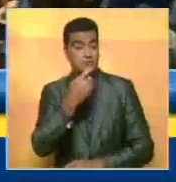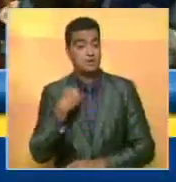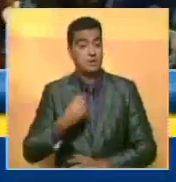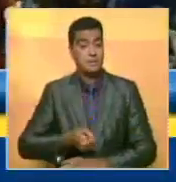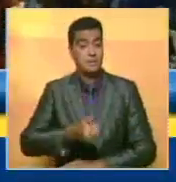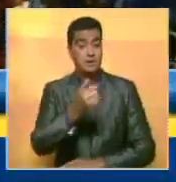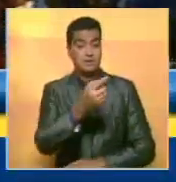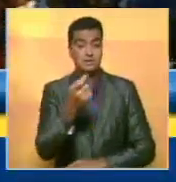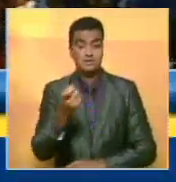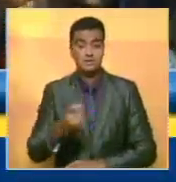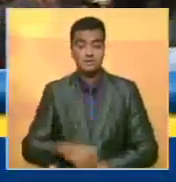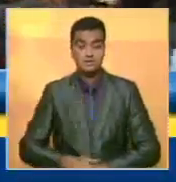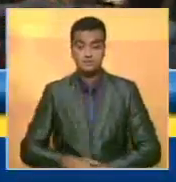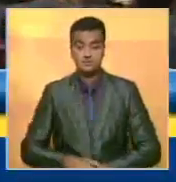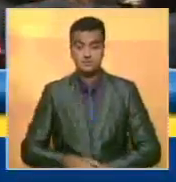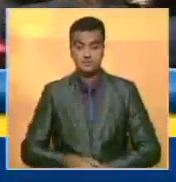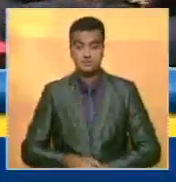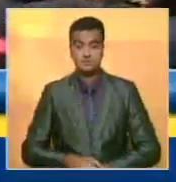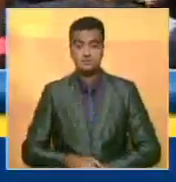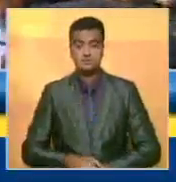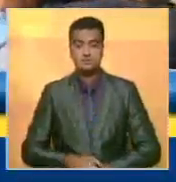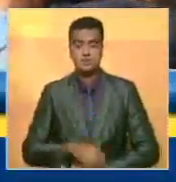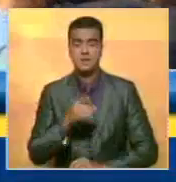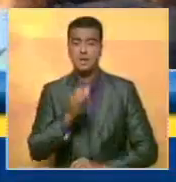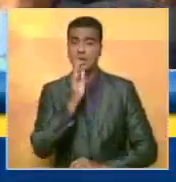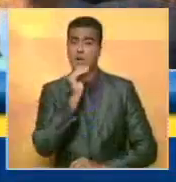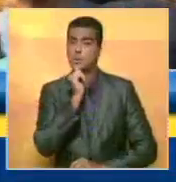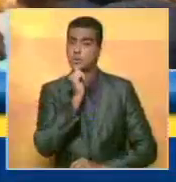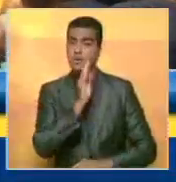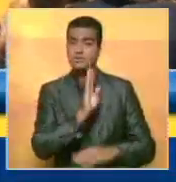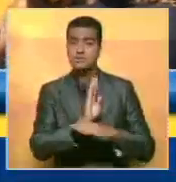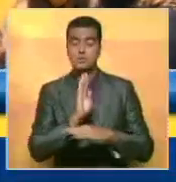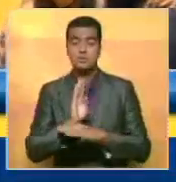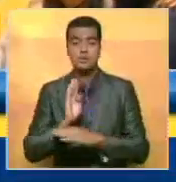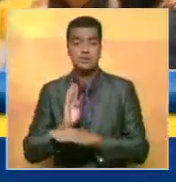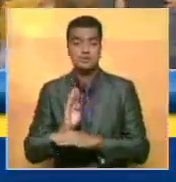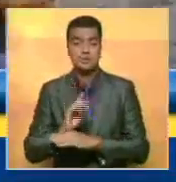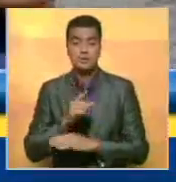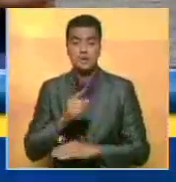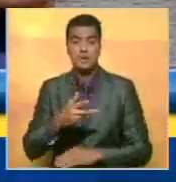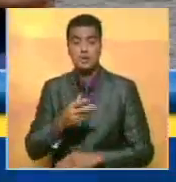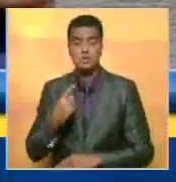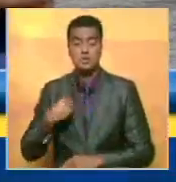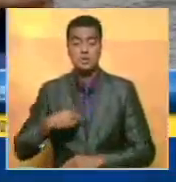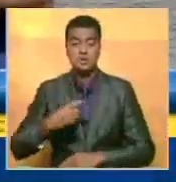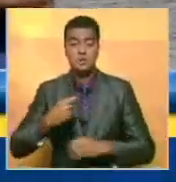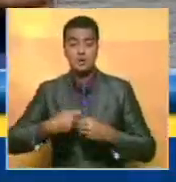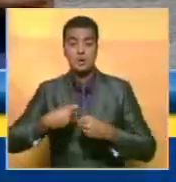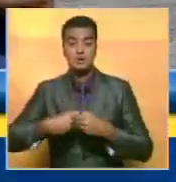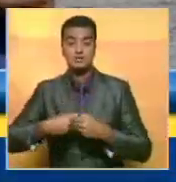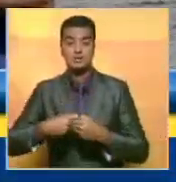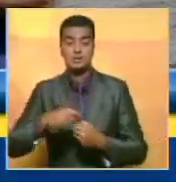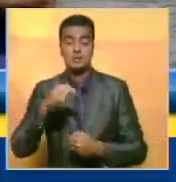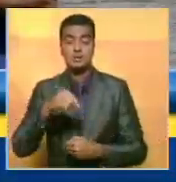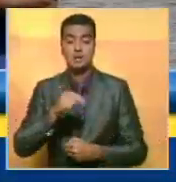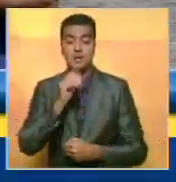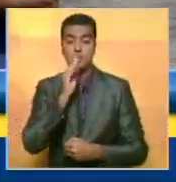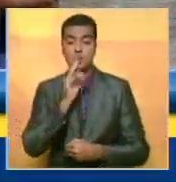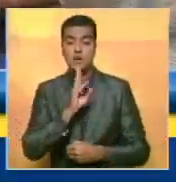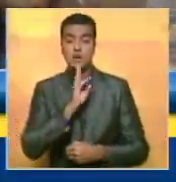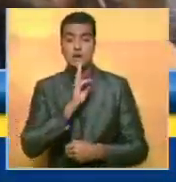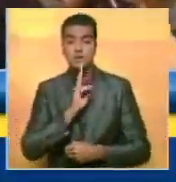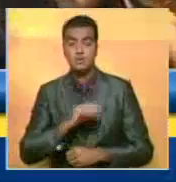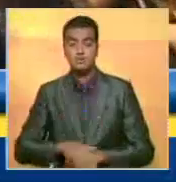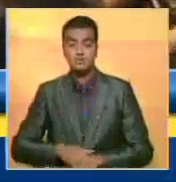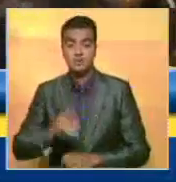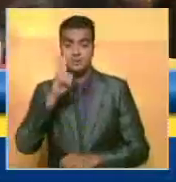más necesidades en el país. Aquí no hay seguridad, señores. Aquí no tenemos gas. Aquí no hay agua. Y